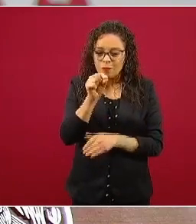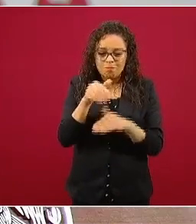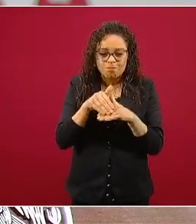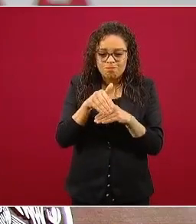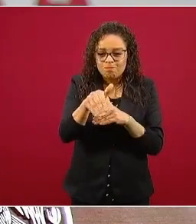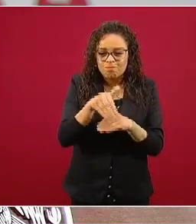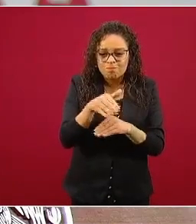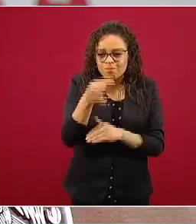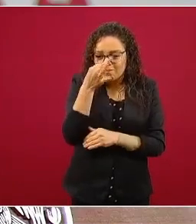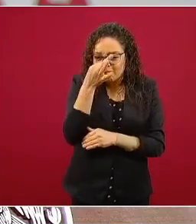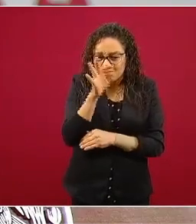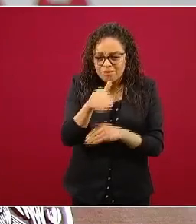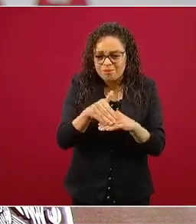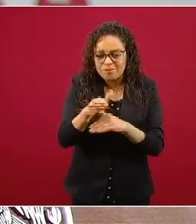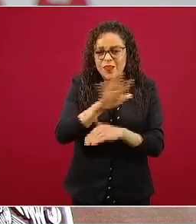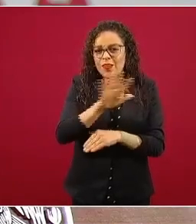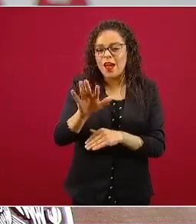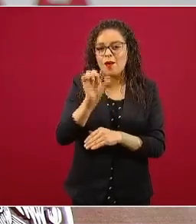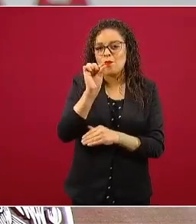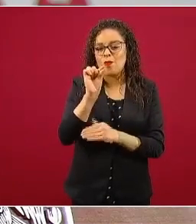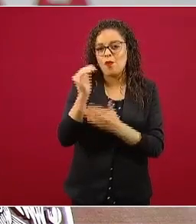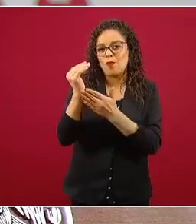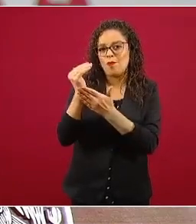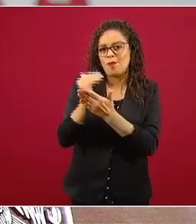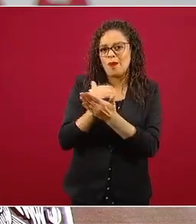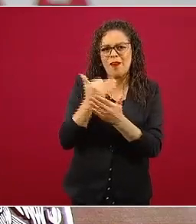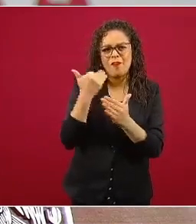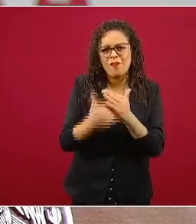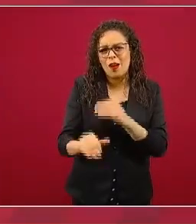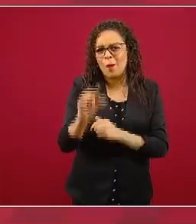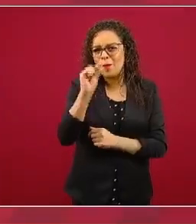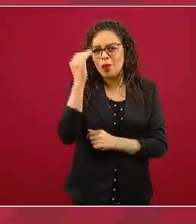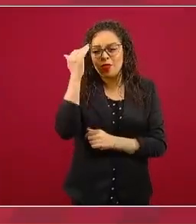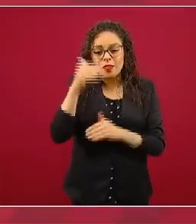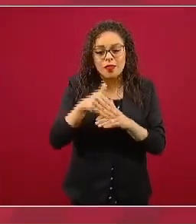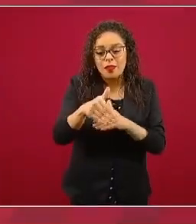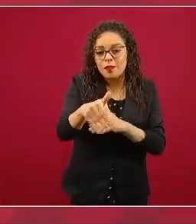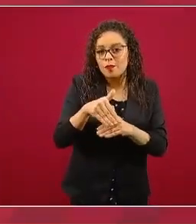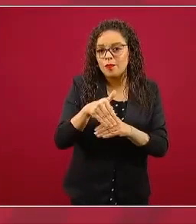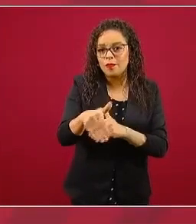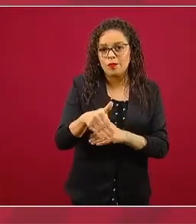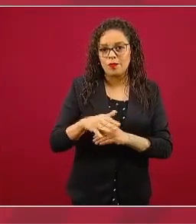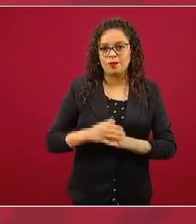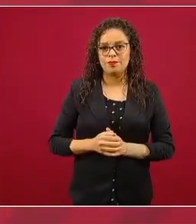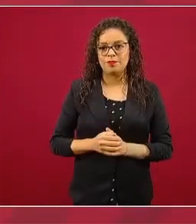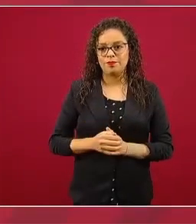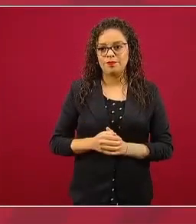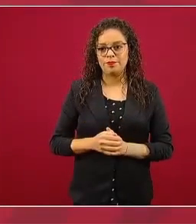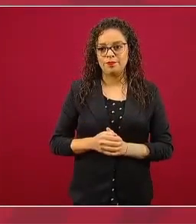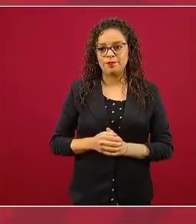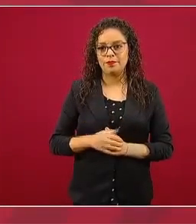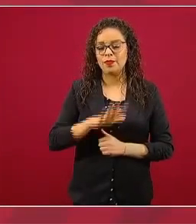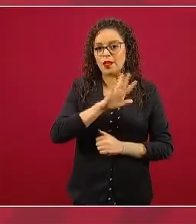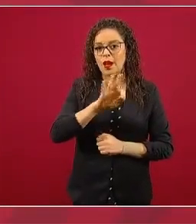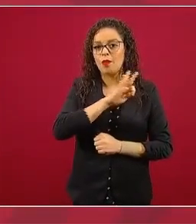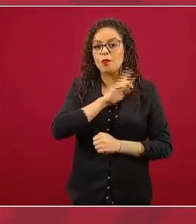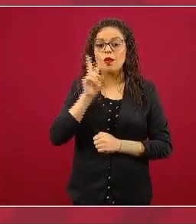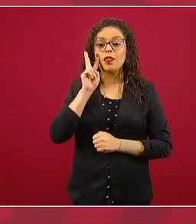ya vamos a salir, ya se ve la luz al final del túnel.